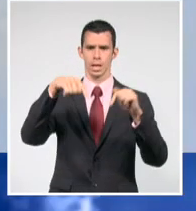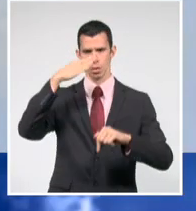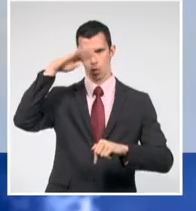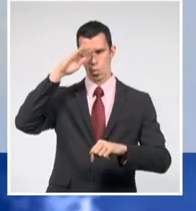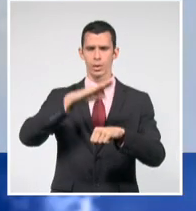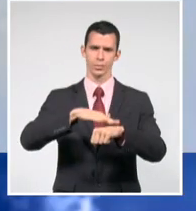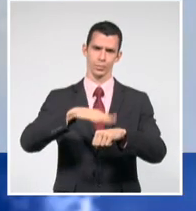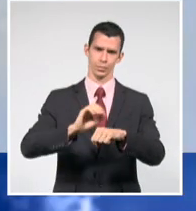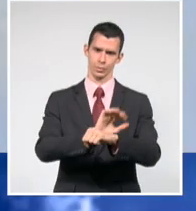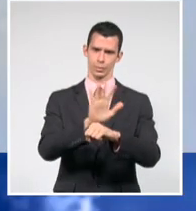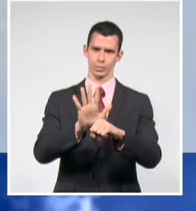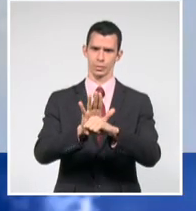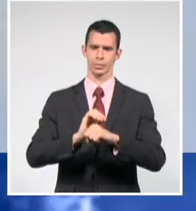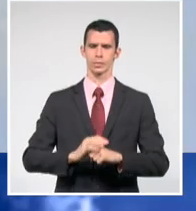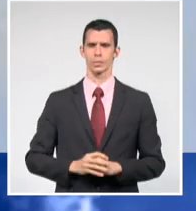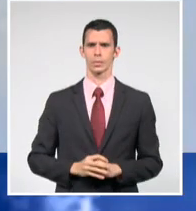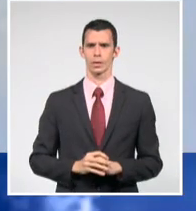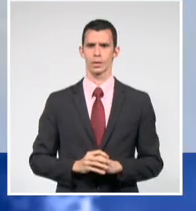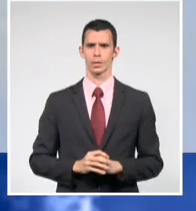63 de los 88, o sea el